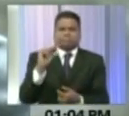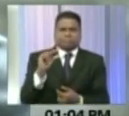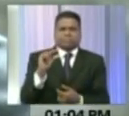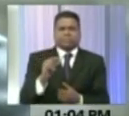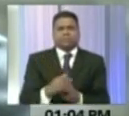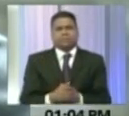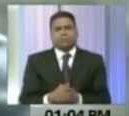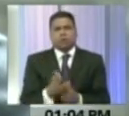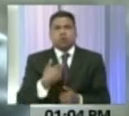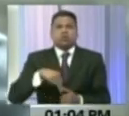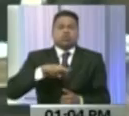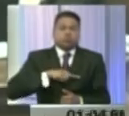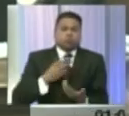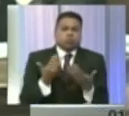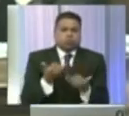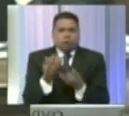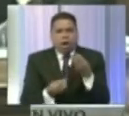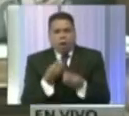nosotros tenemos que ver,